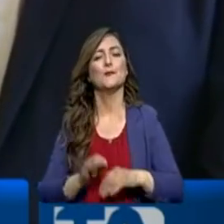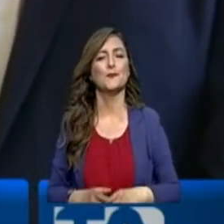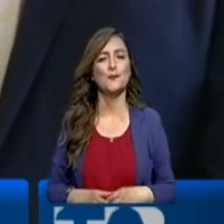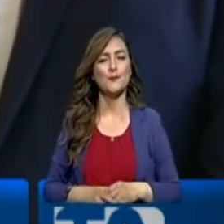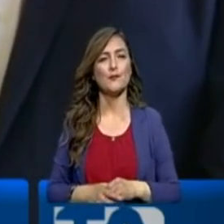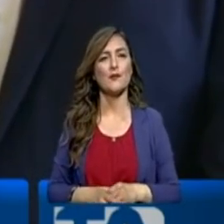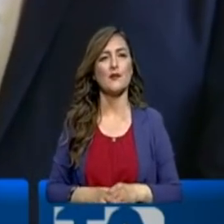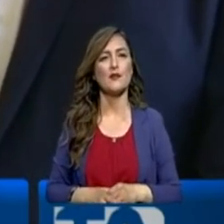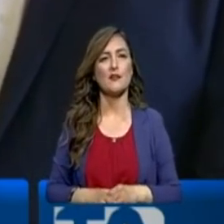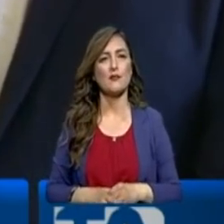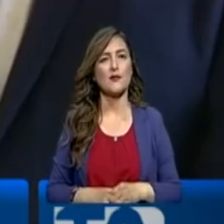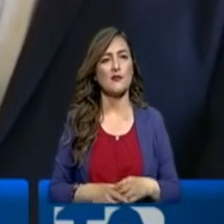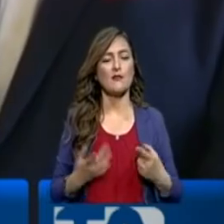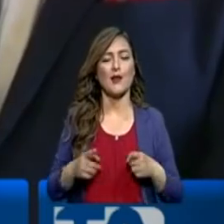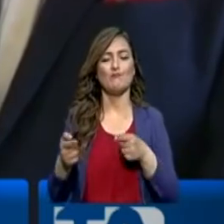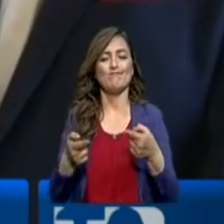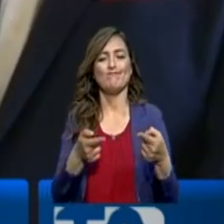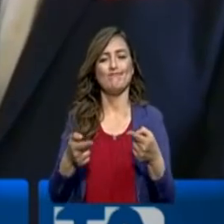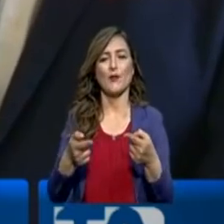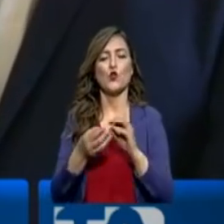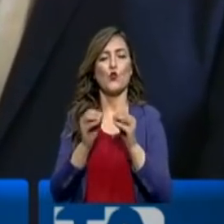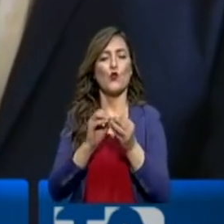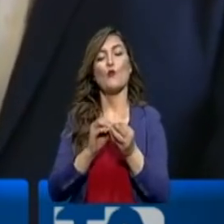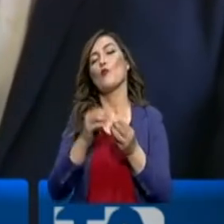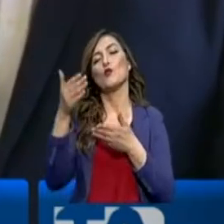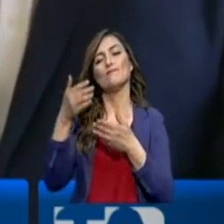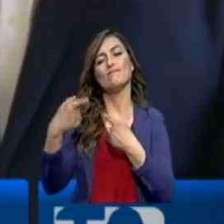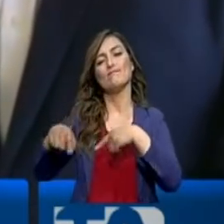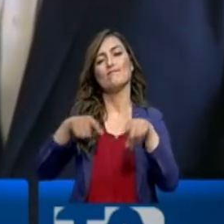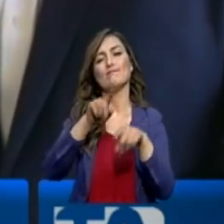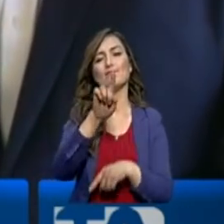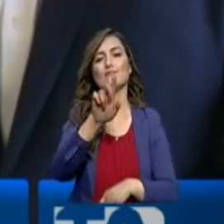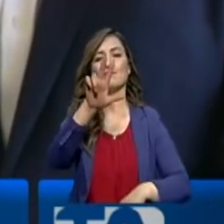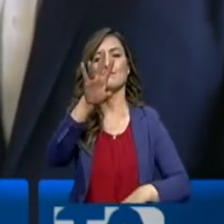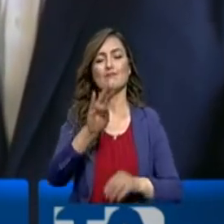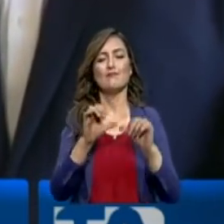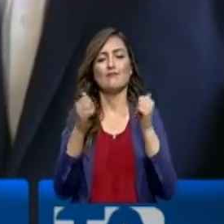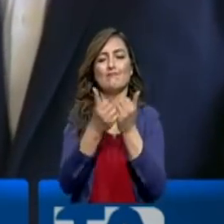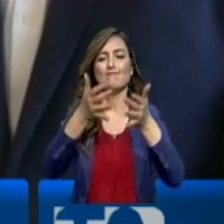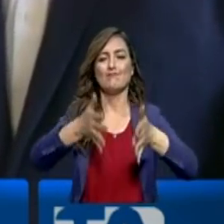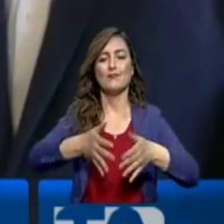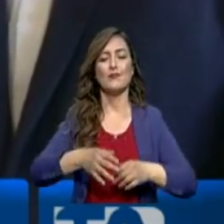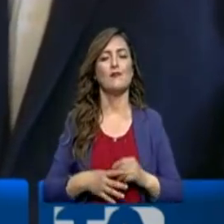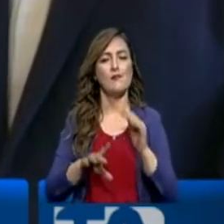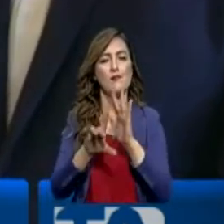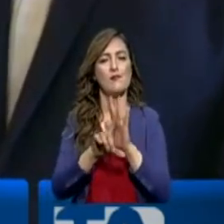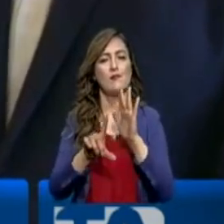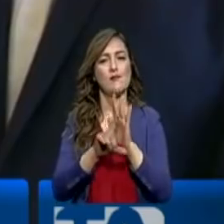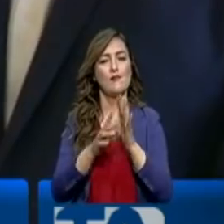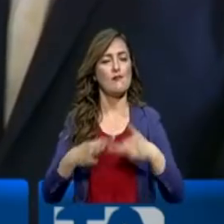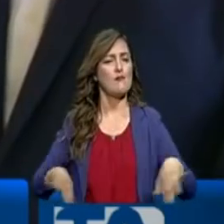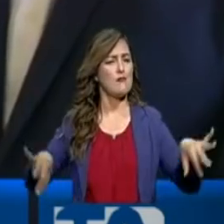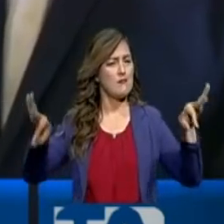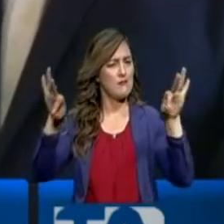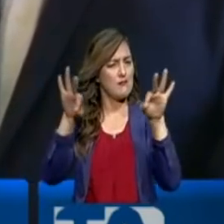ese sentido haremos ya el debate no solo con los jefes de bancada, sino con los 137 legisladores, porque esta es una ley que tiene una